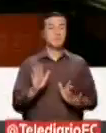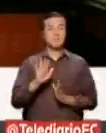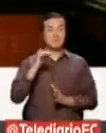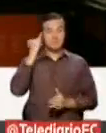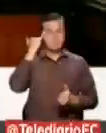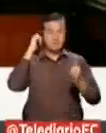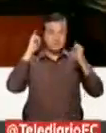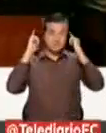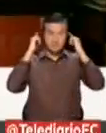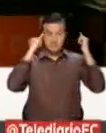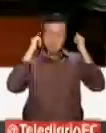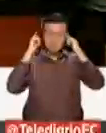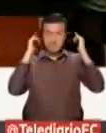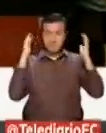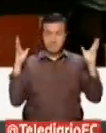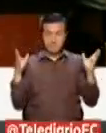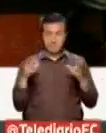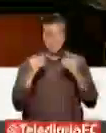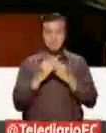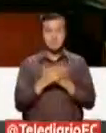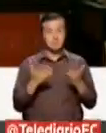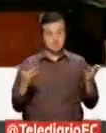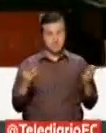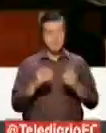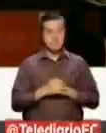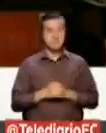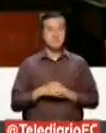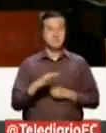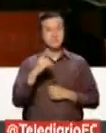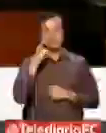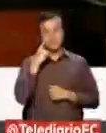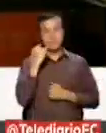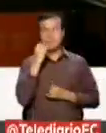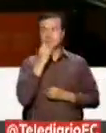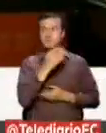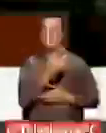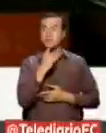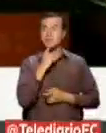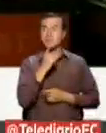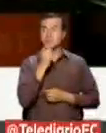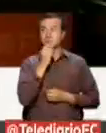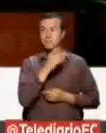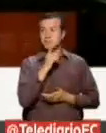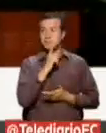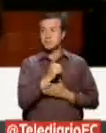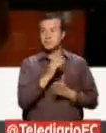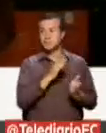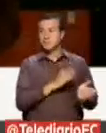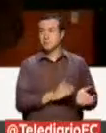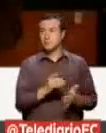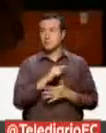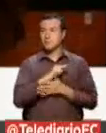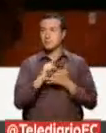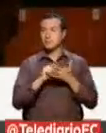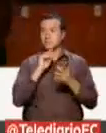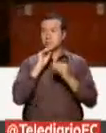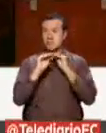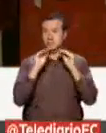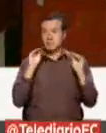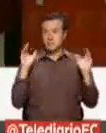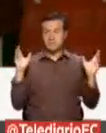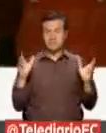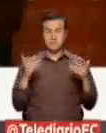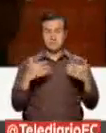invento, a través de esta entrega gratuita. Voy a invitar en este momento a Fabricio Reyes, cofundador de Hand Eyes, para que nos